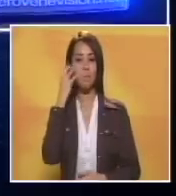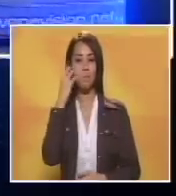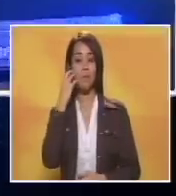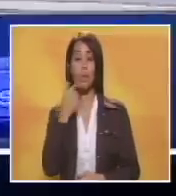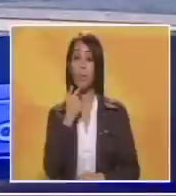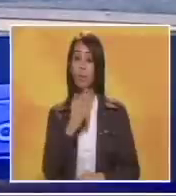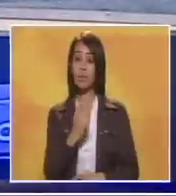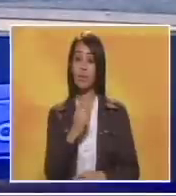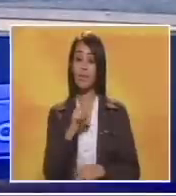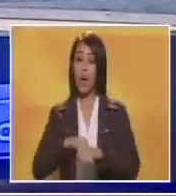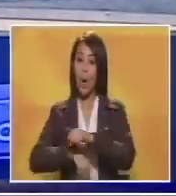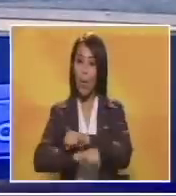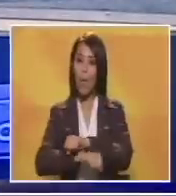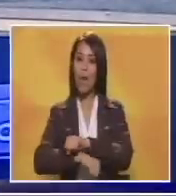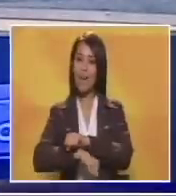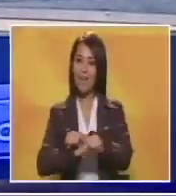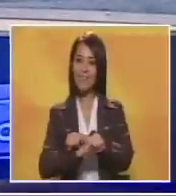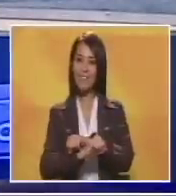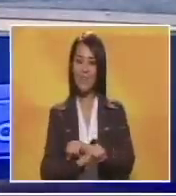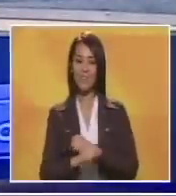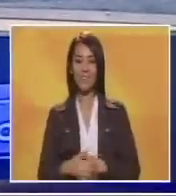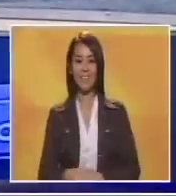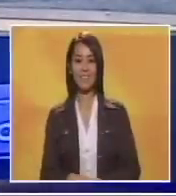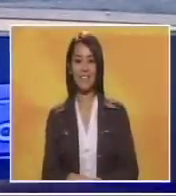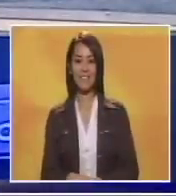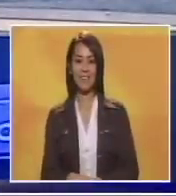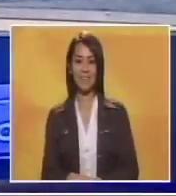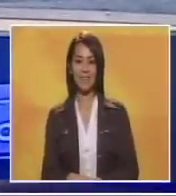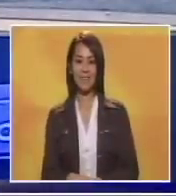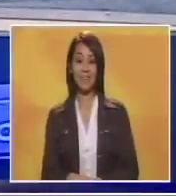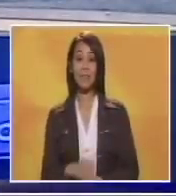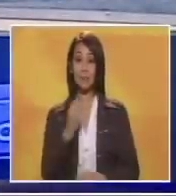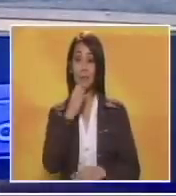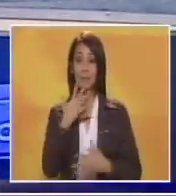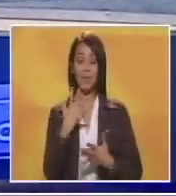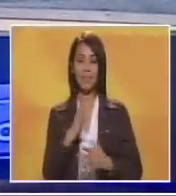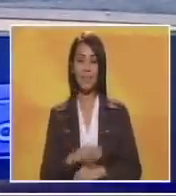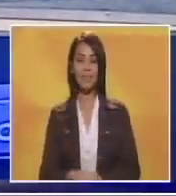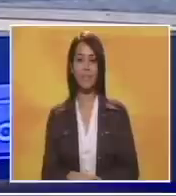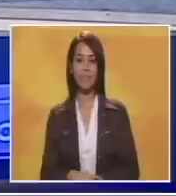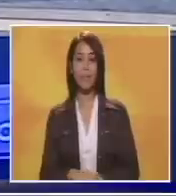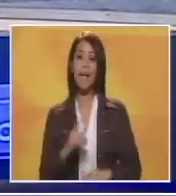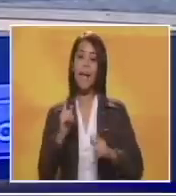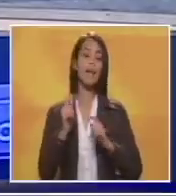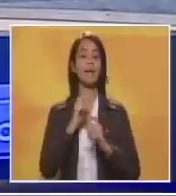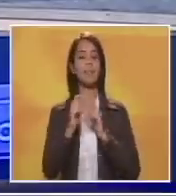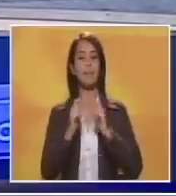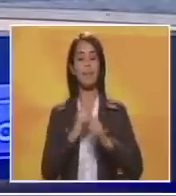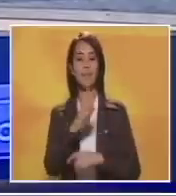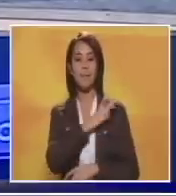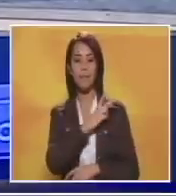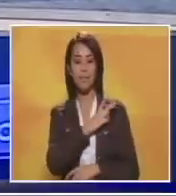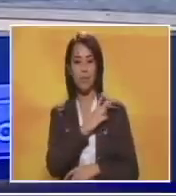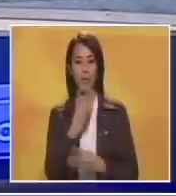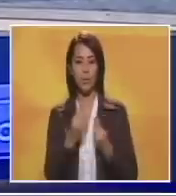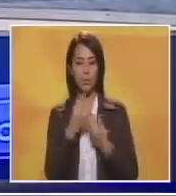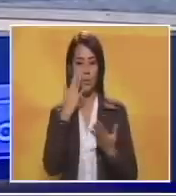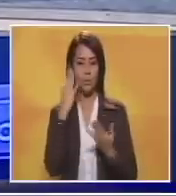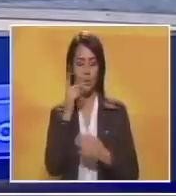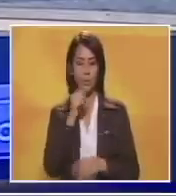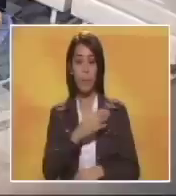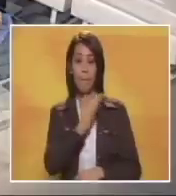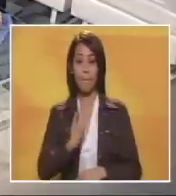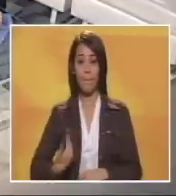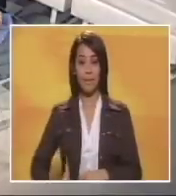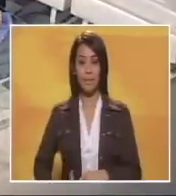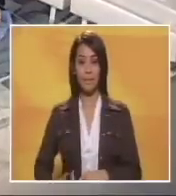Como dice, golazo. Así es, bien sentenciado. Al regreso, en entrevista a Venevisión, nos acompaña Eduardo Fernández,